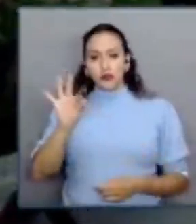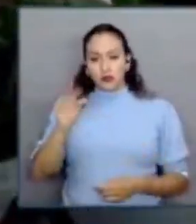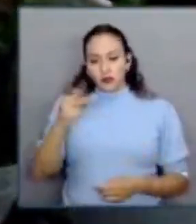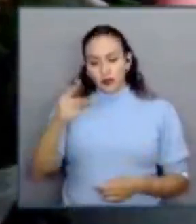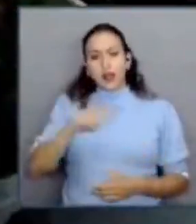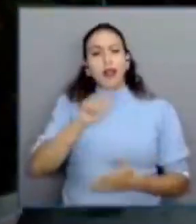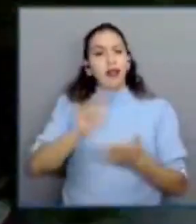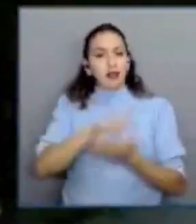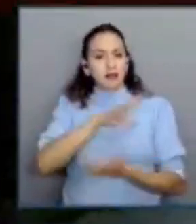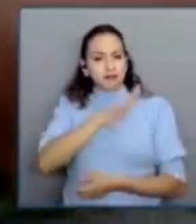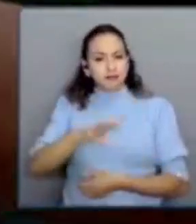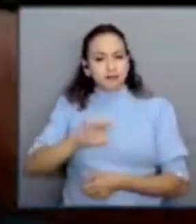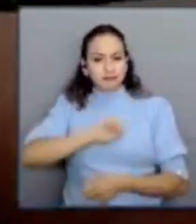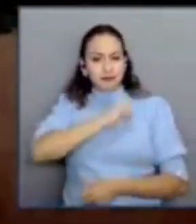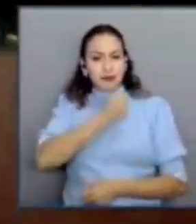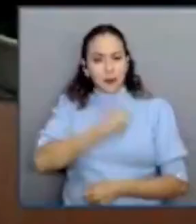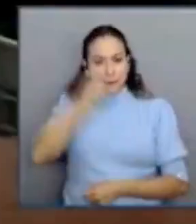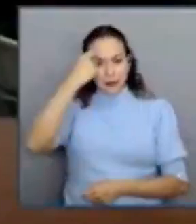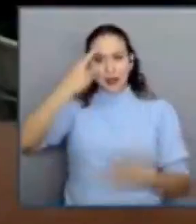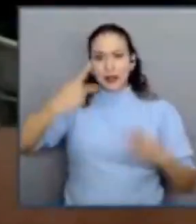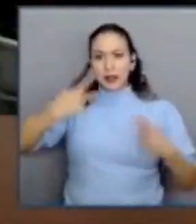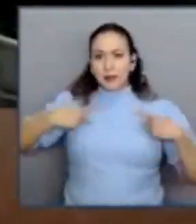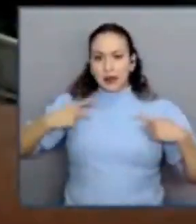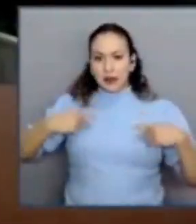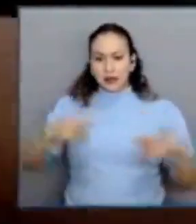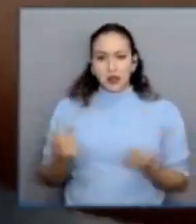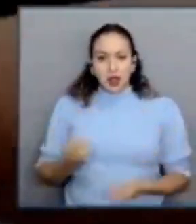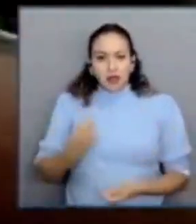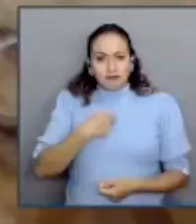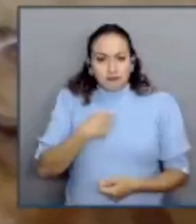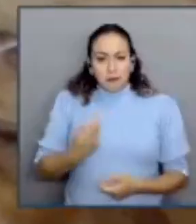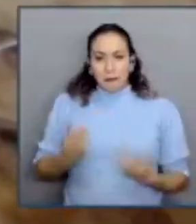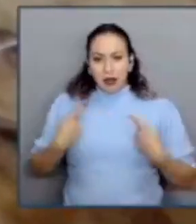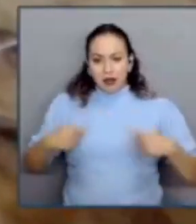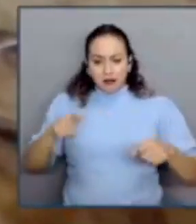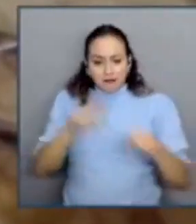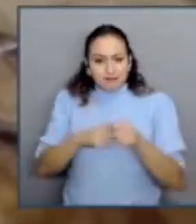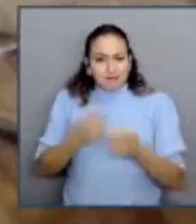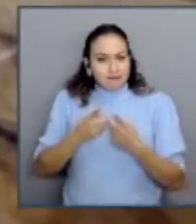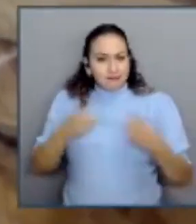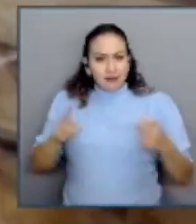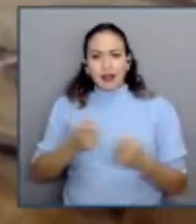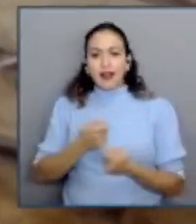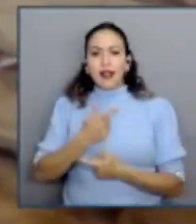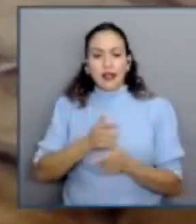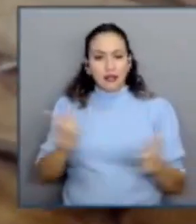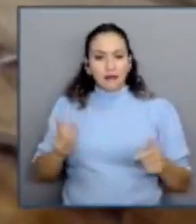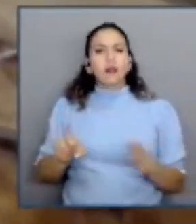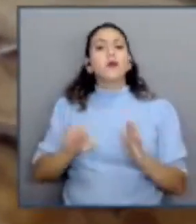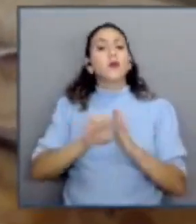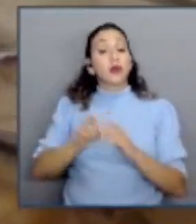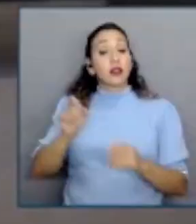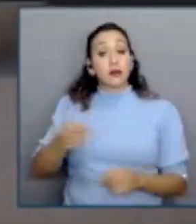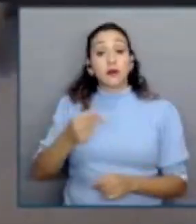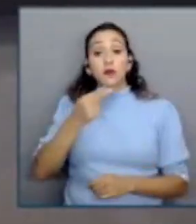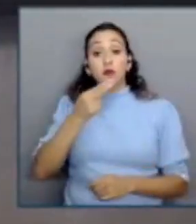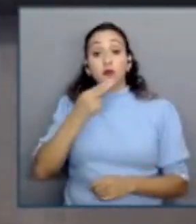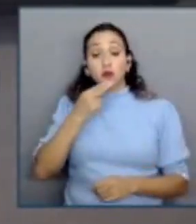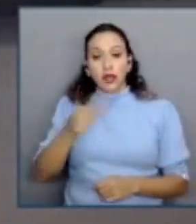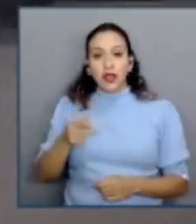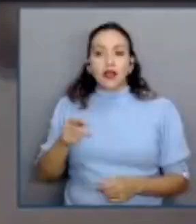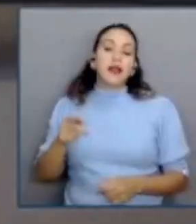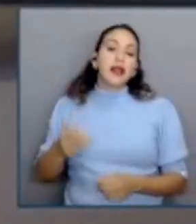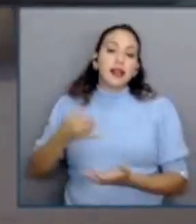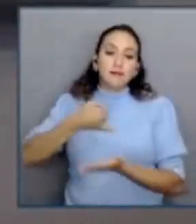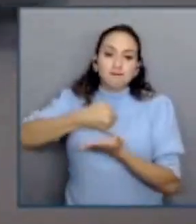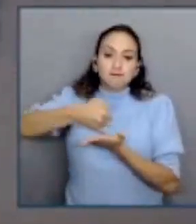al libre desarrollo de la personalidad, artículos relativos a la siembra, cultivo y cosecha de diversas sustancias y vegetales. De la